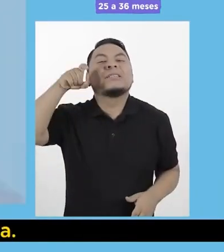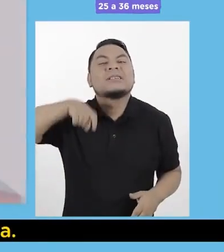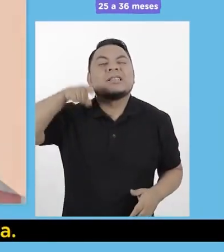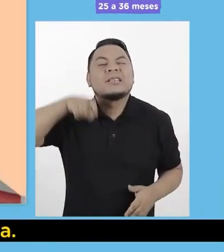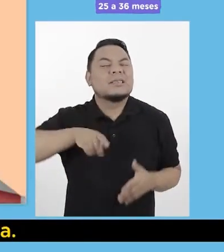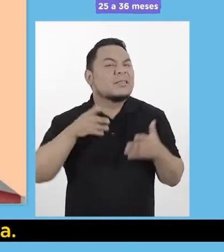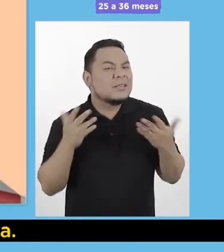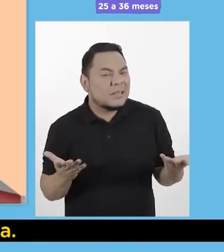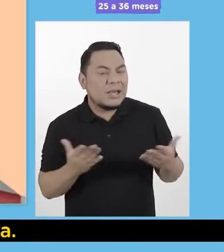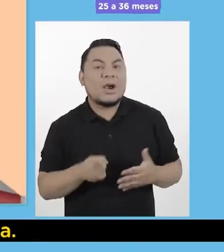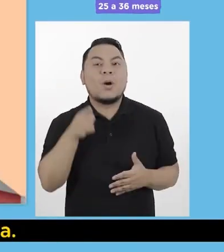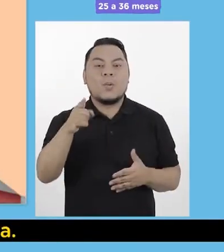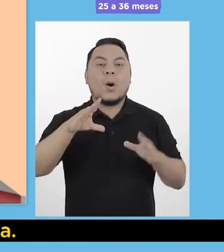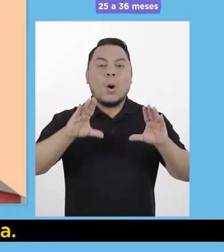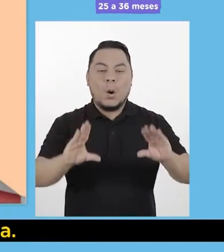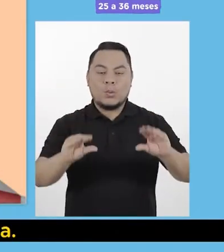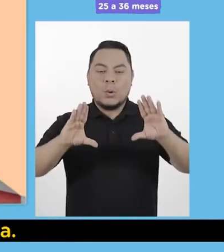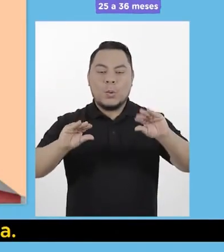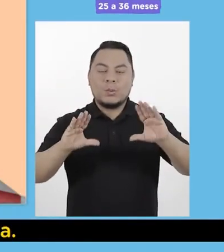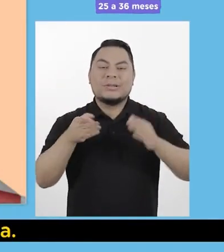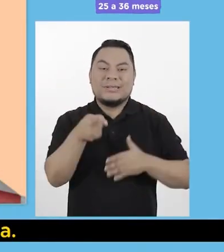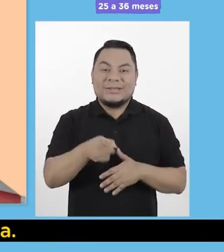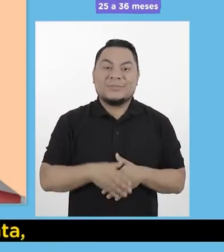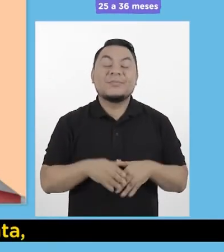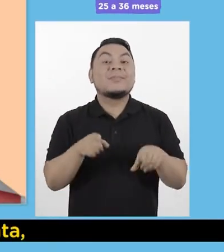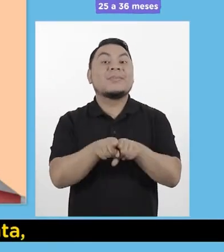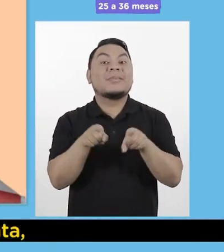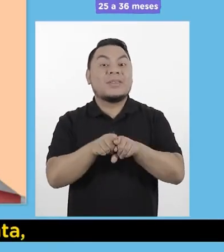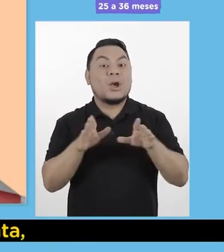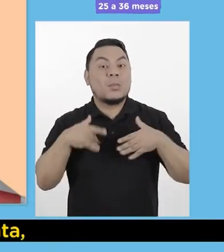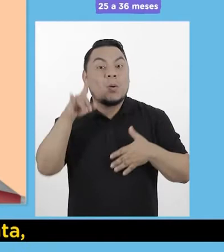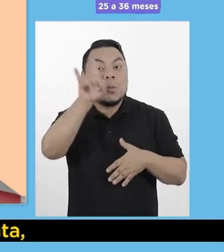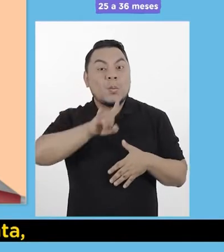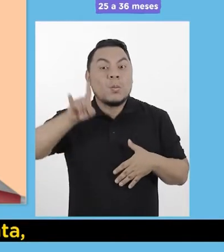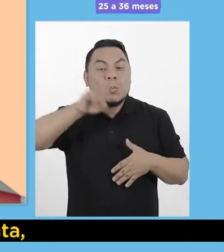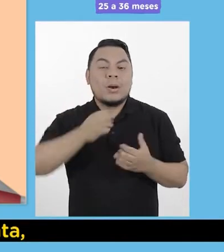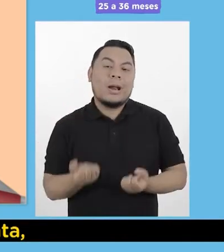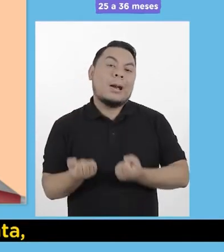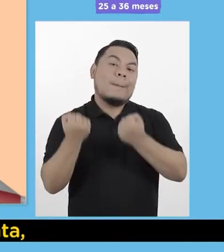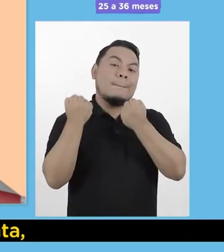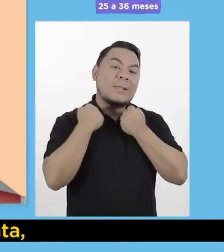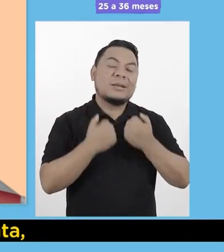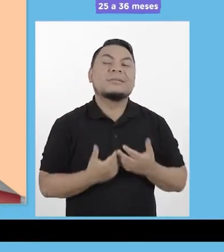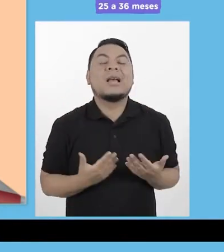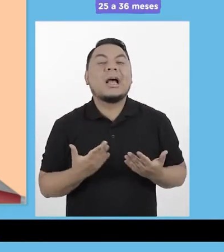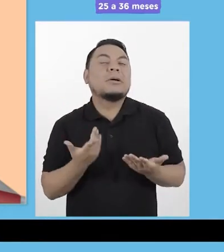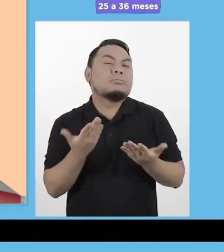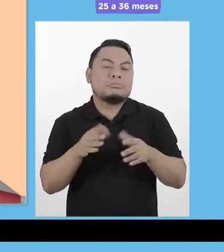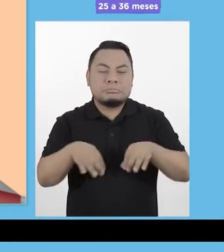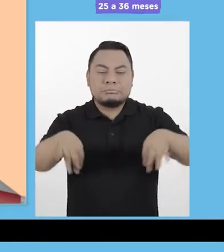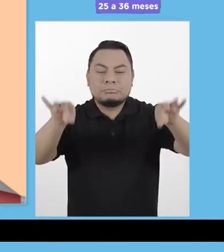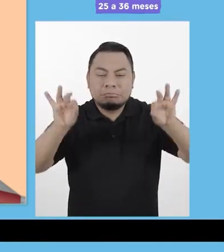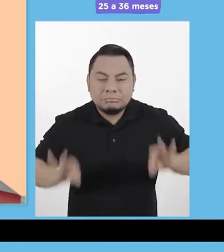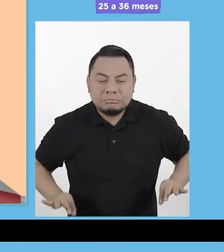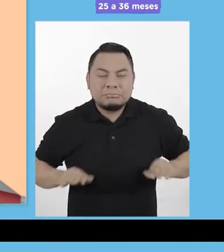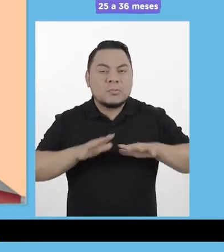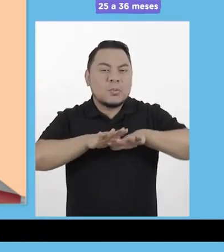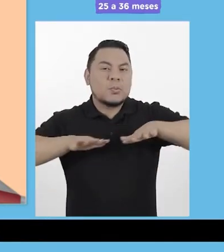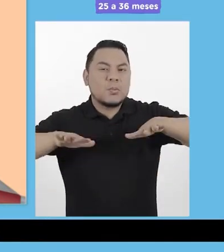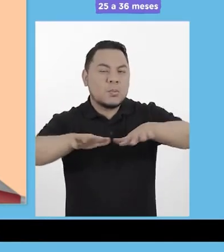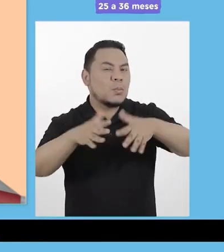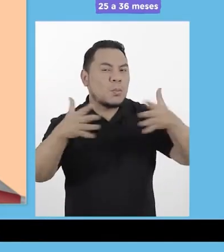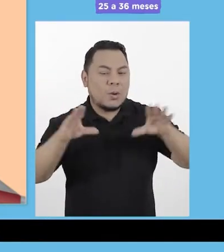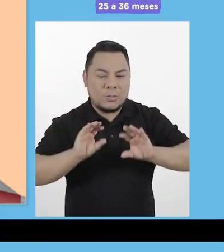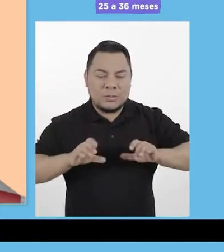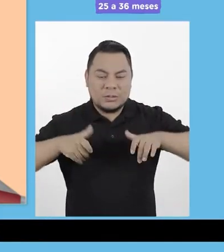actividad necesitaremos una colchoneta. También puedes usar una manta, frazada, alfombra